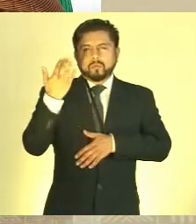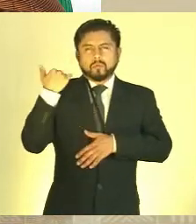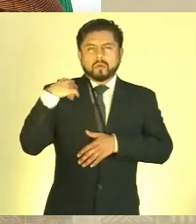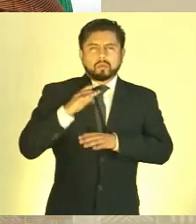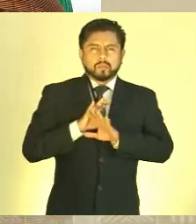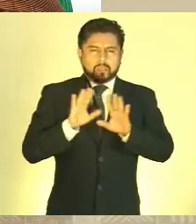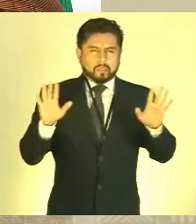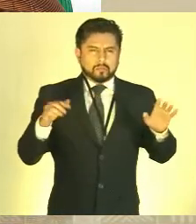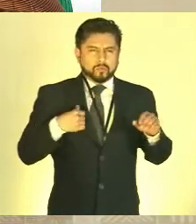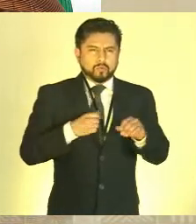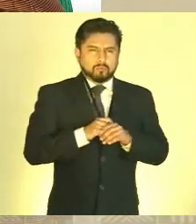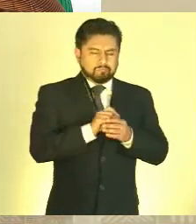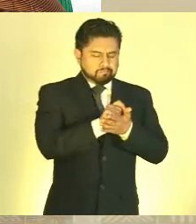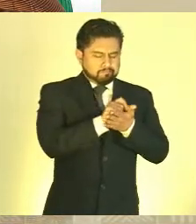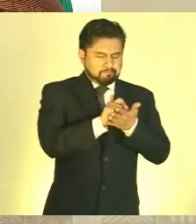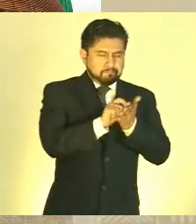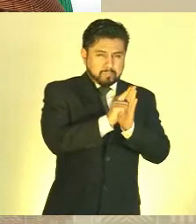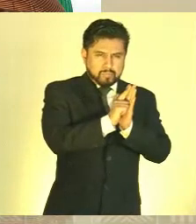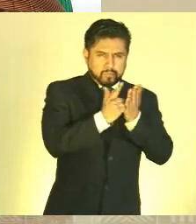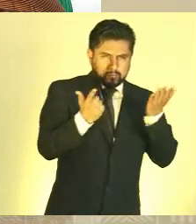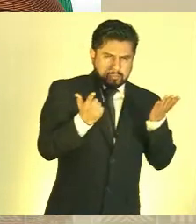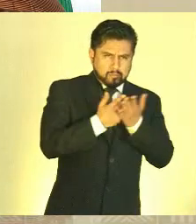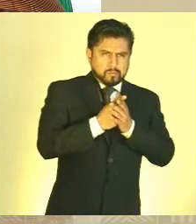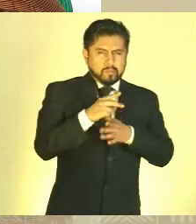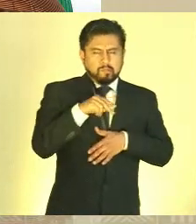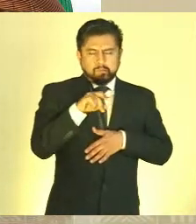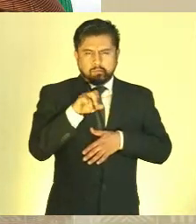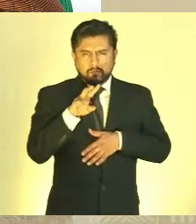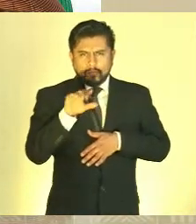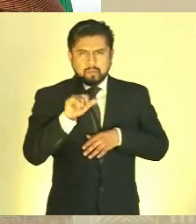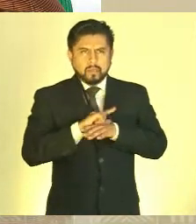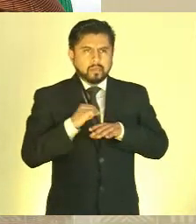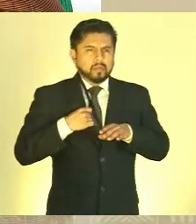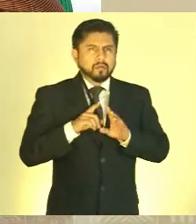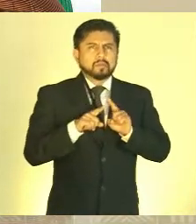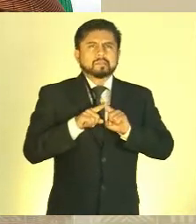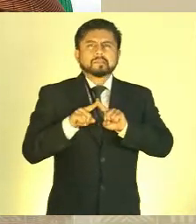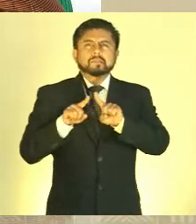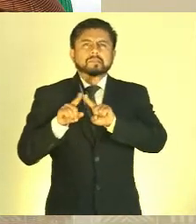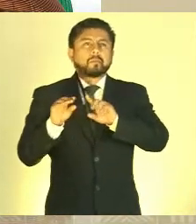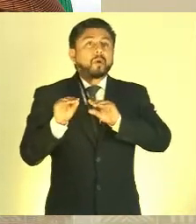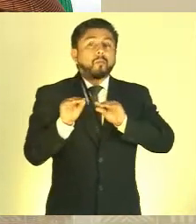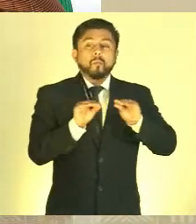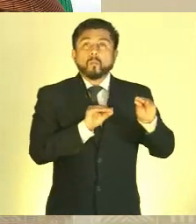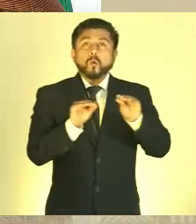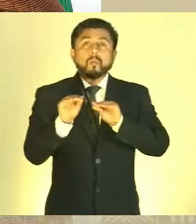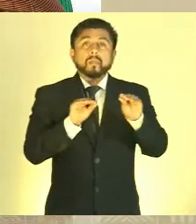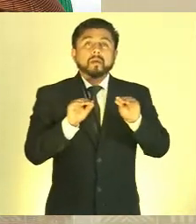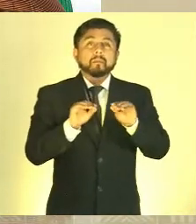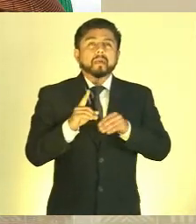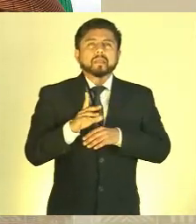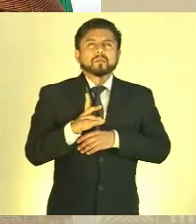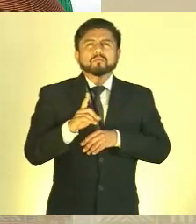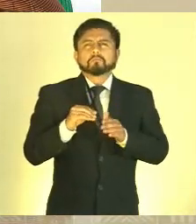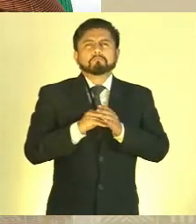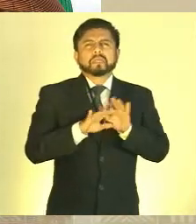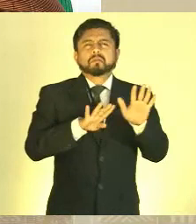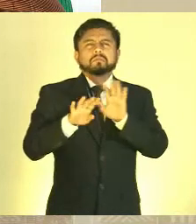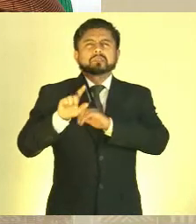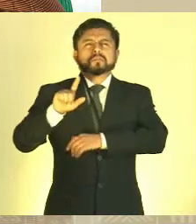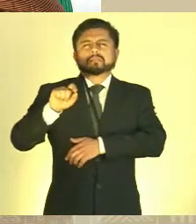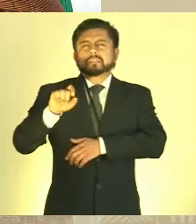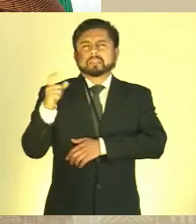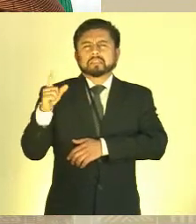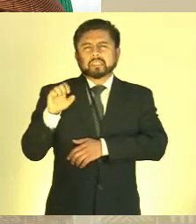novela anterior a esta fue una novela sobre los años 70 en Italia, sobre los movimientos de los años 70 en Italia.